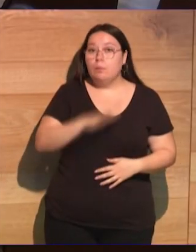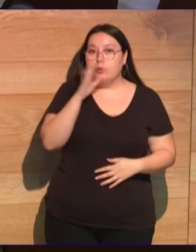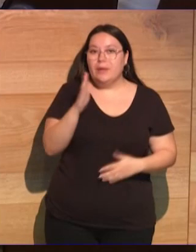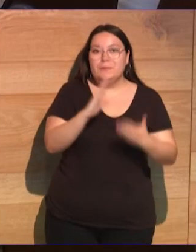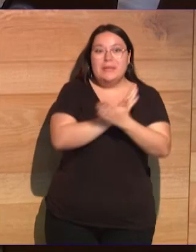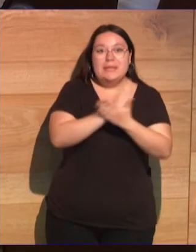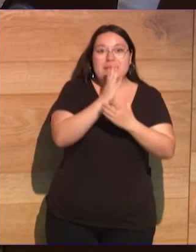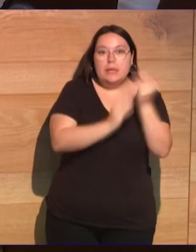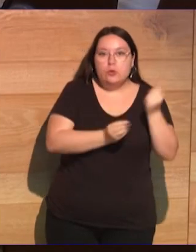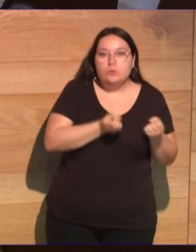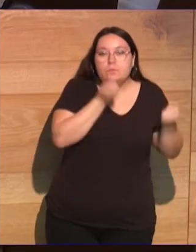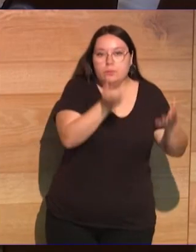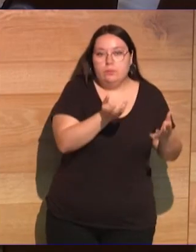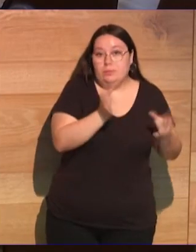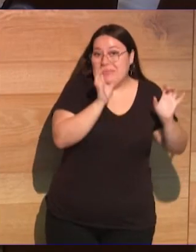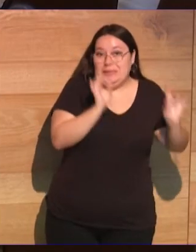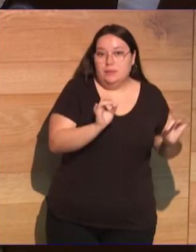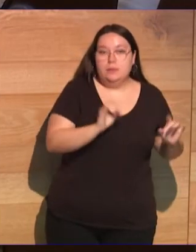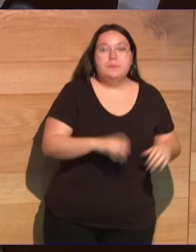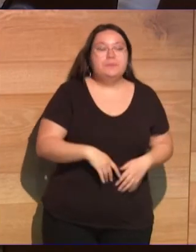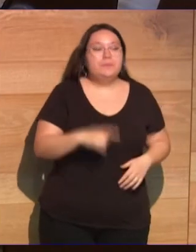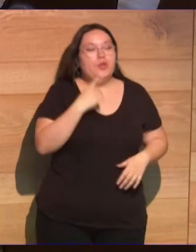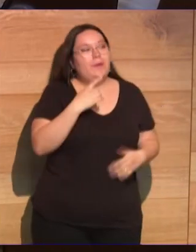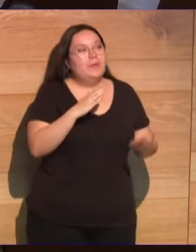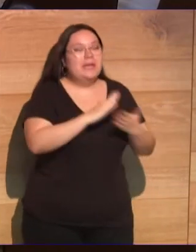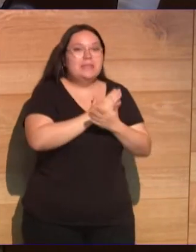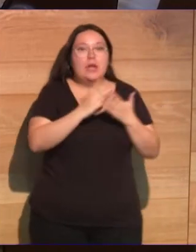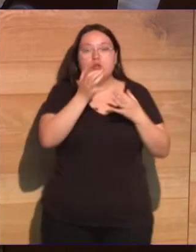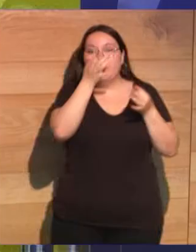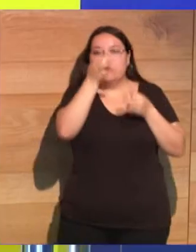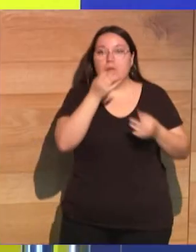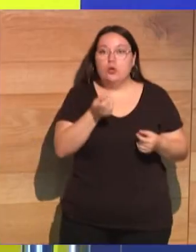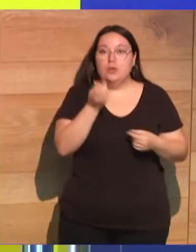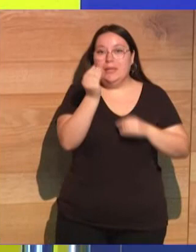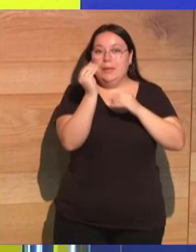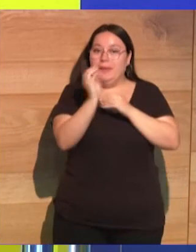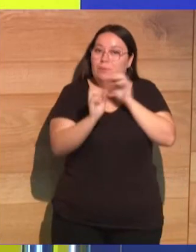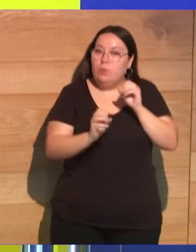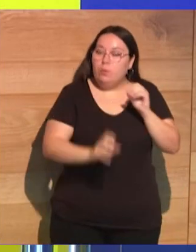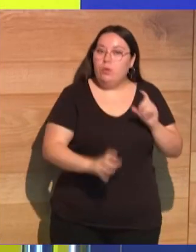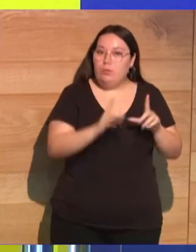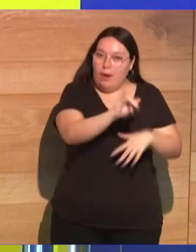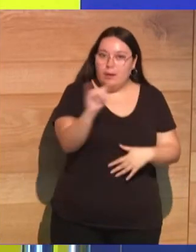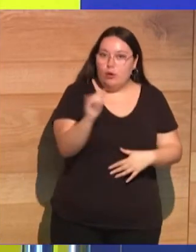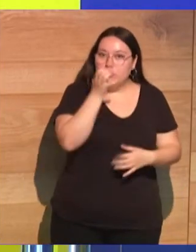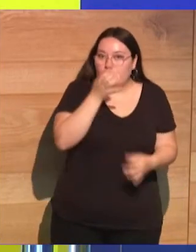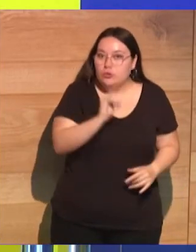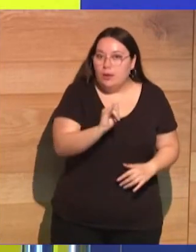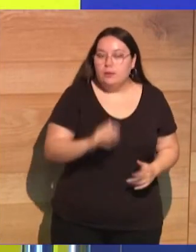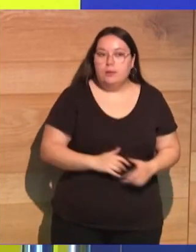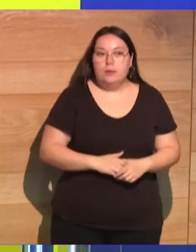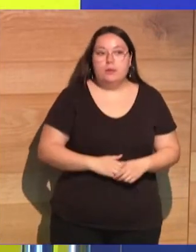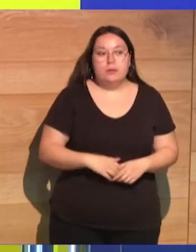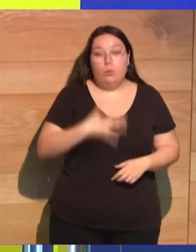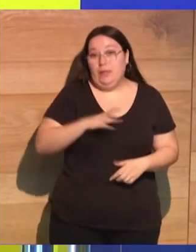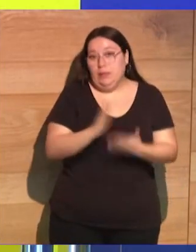sesgos ya de por sí. Y no estoy hablando de los sesgos de los datos con los que se alimenta la inteligencia artificial, que además, que eso ya puede ser